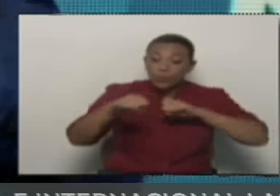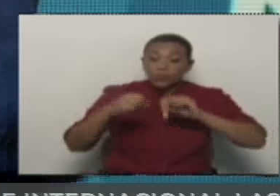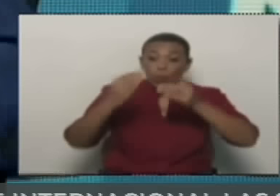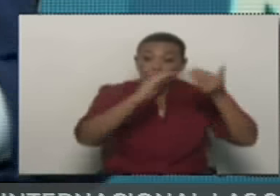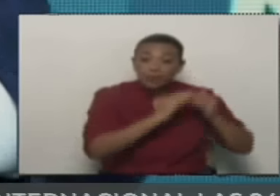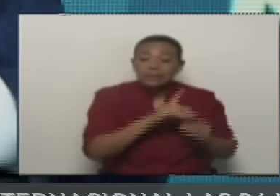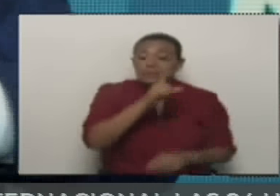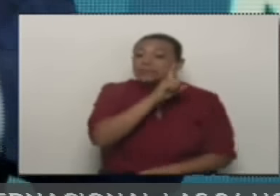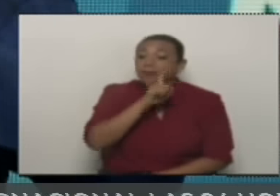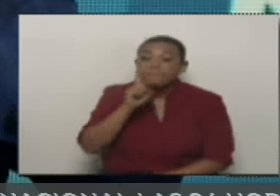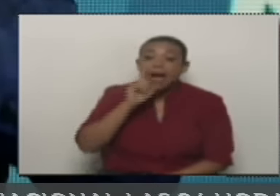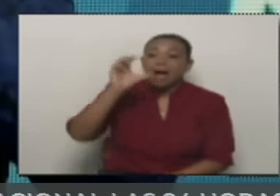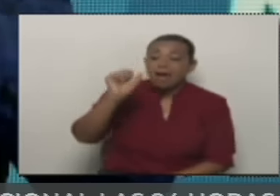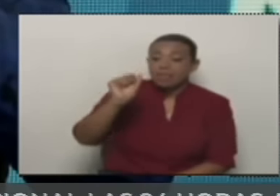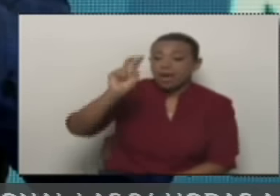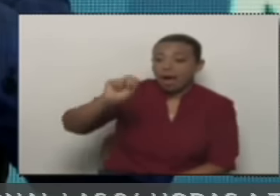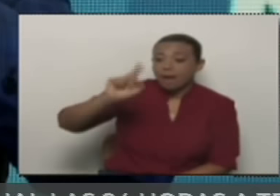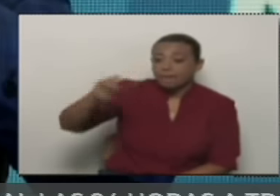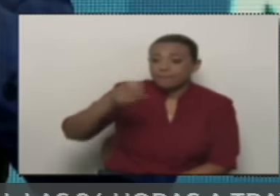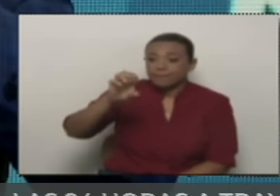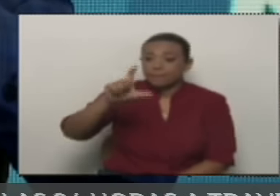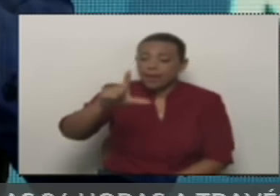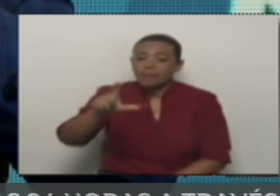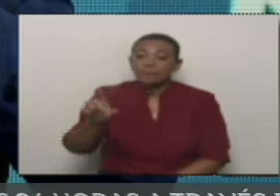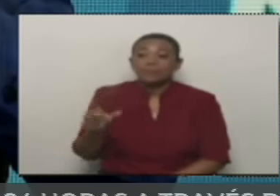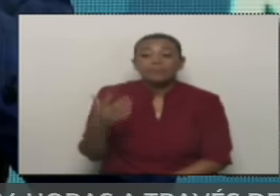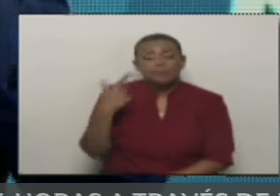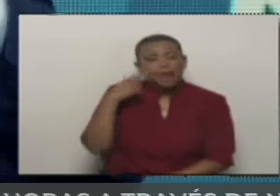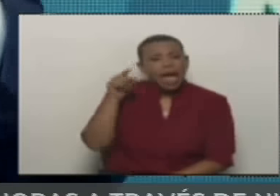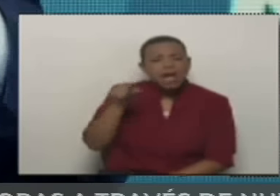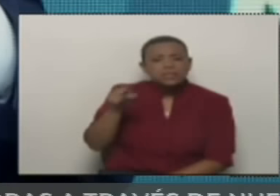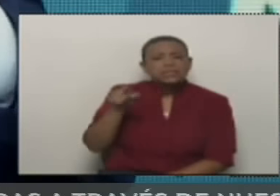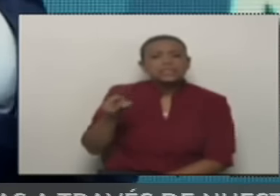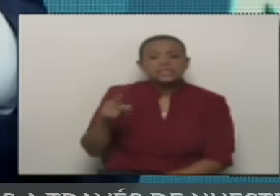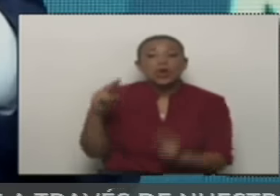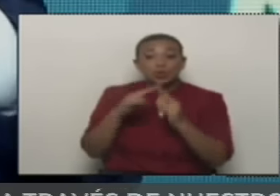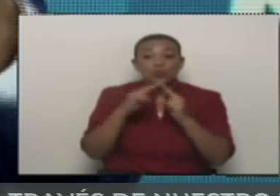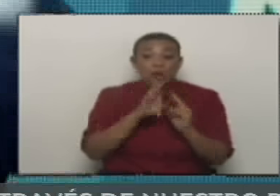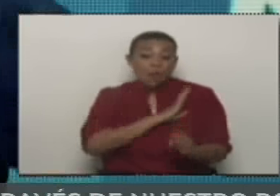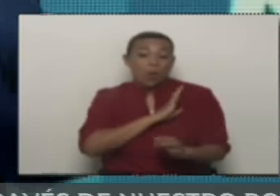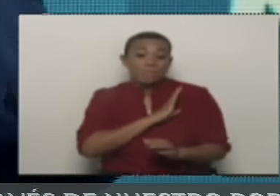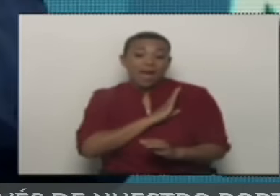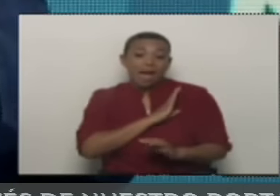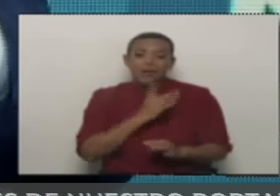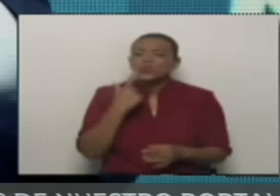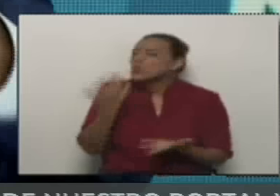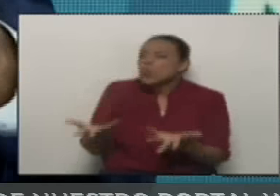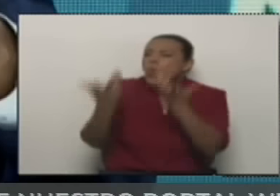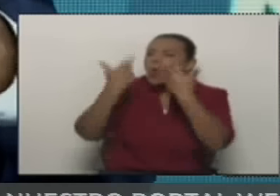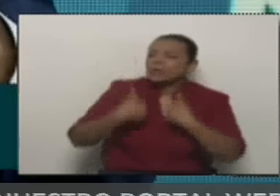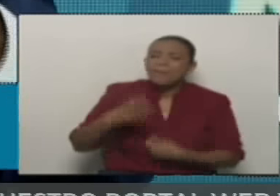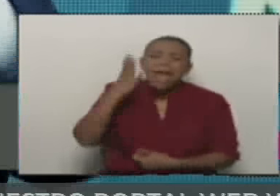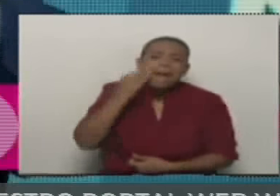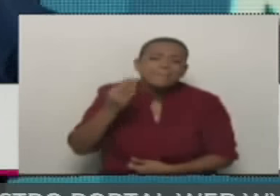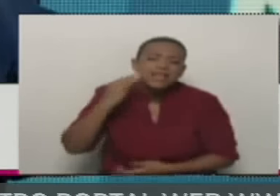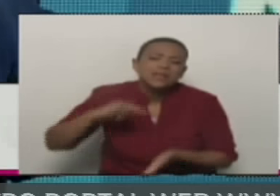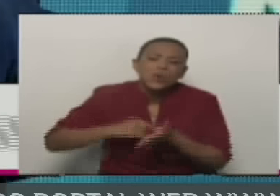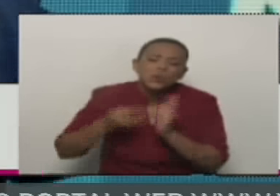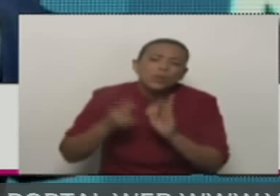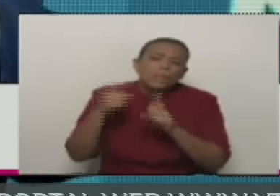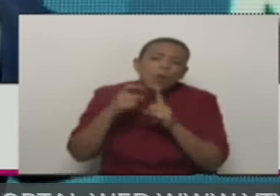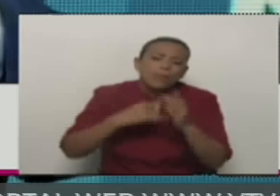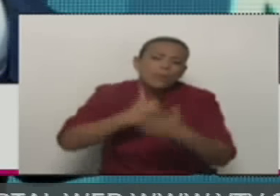de las fuerzas campesinas productivas y es conuquero. ¿Qué me dices tú de este concepto y de este